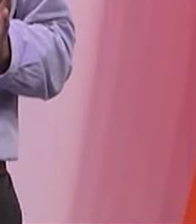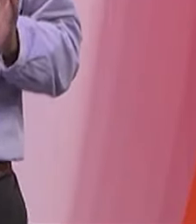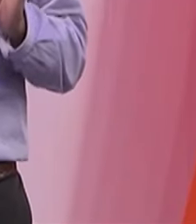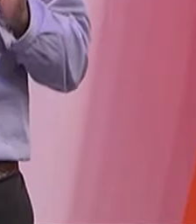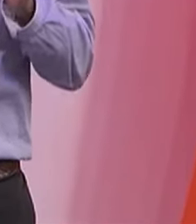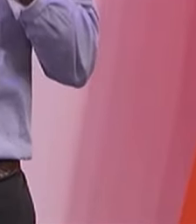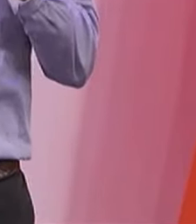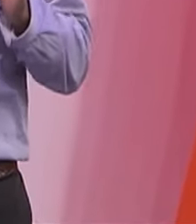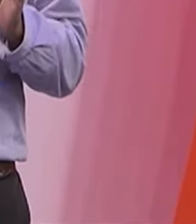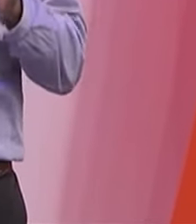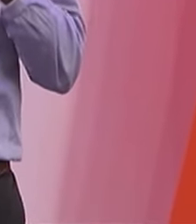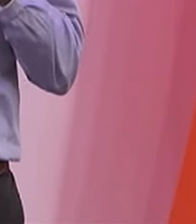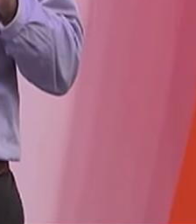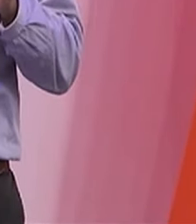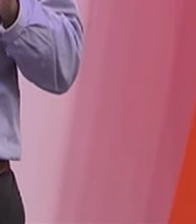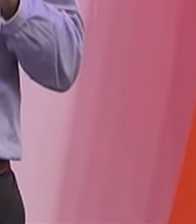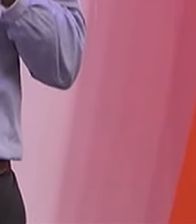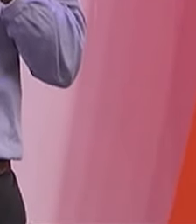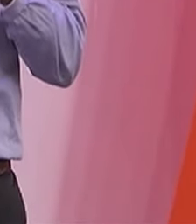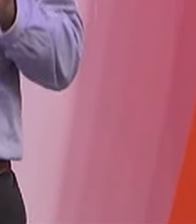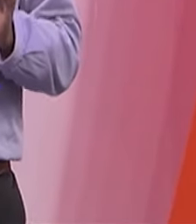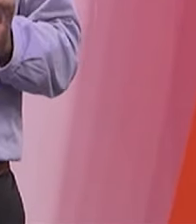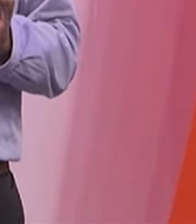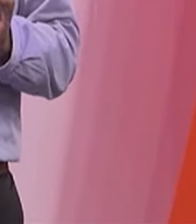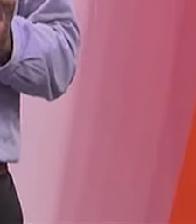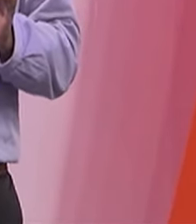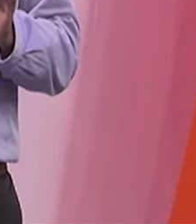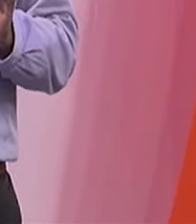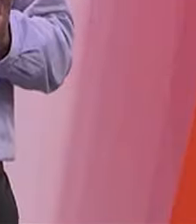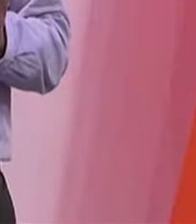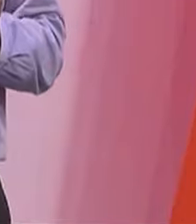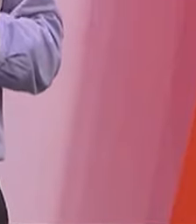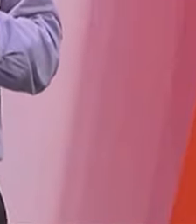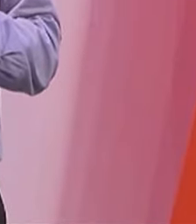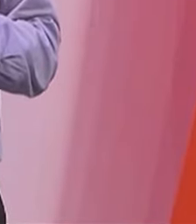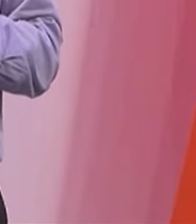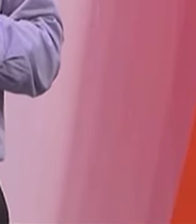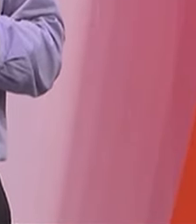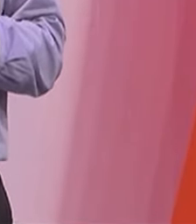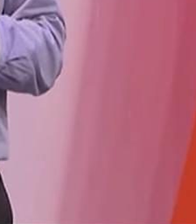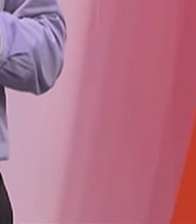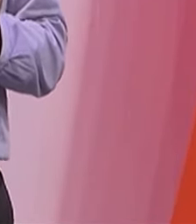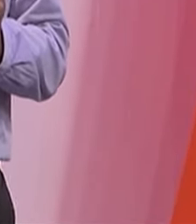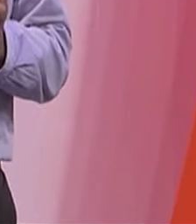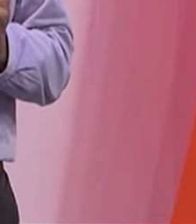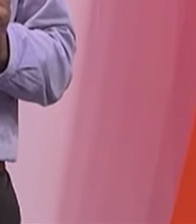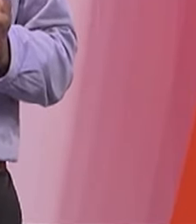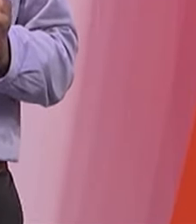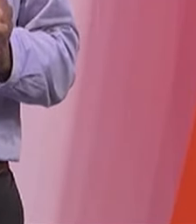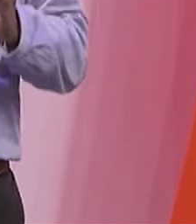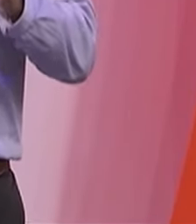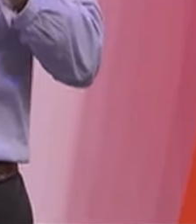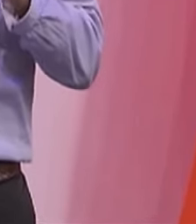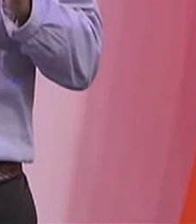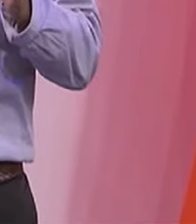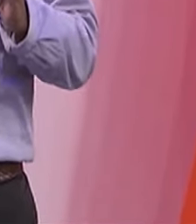mismo. Inclusive muy pendientes con el idioma, porque a veces el traductor está en otro idioma y si no estamos